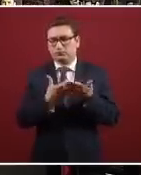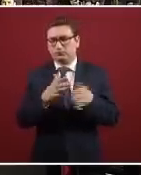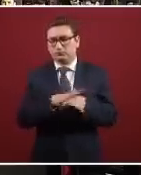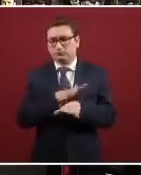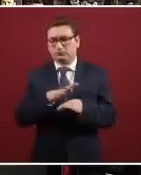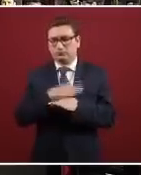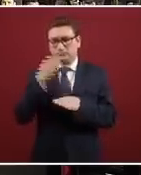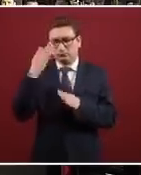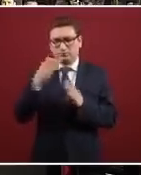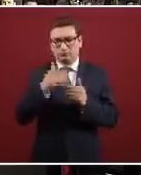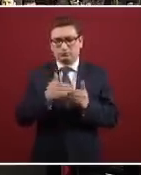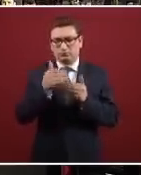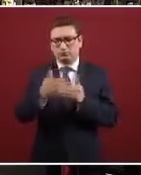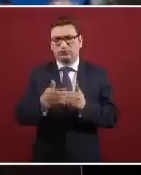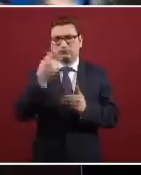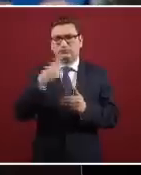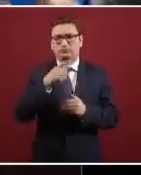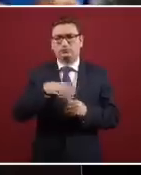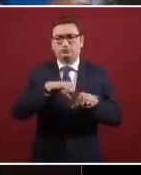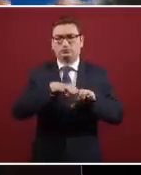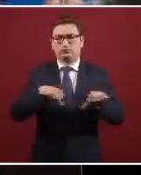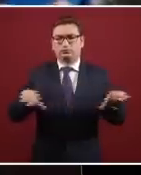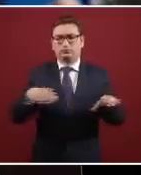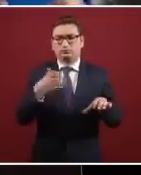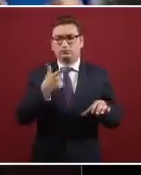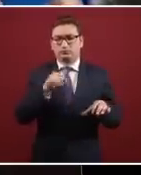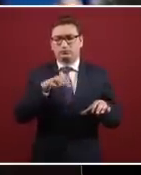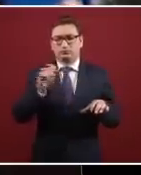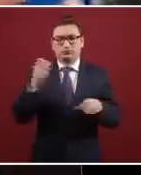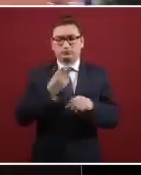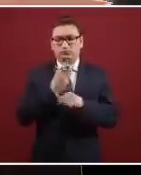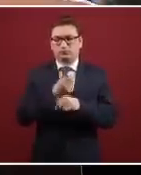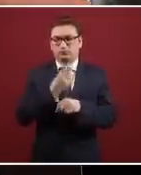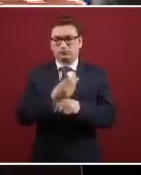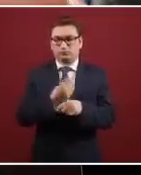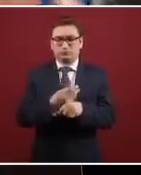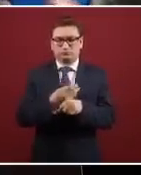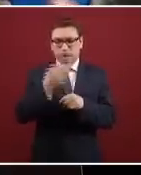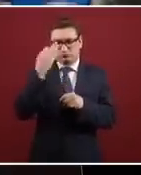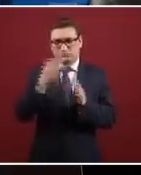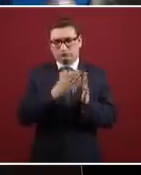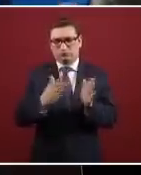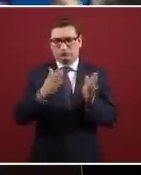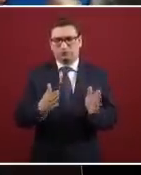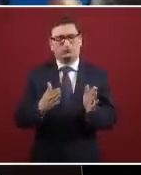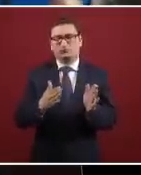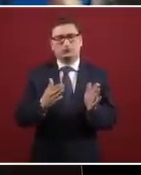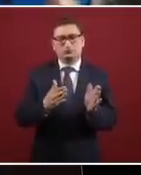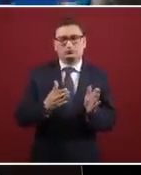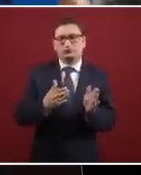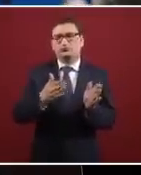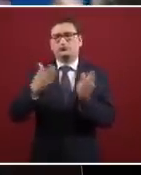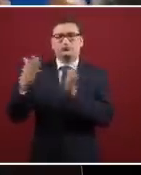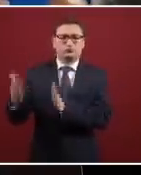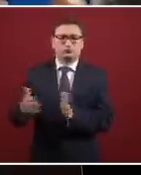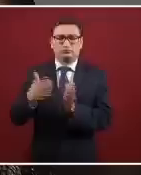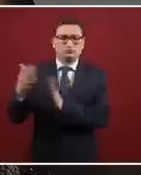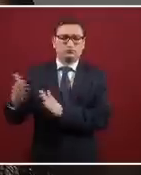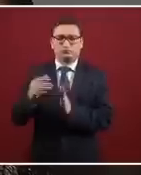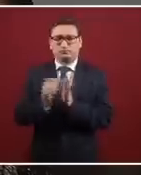los plazos para que los gasoductos, en lugar de que terminaran en un plazo, se ampliaran muchos meses